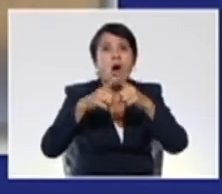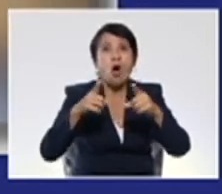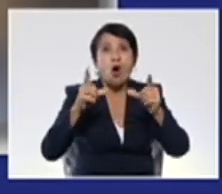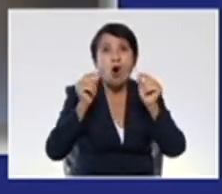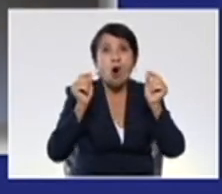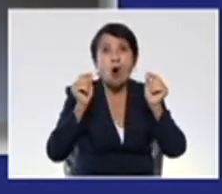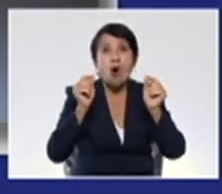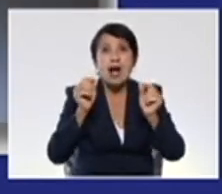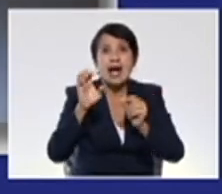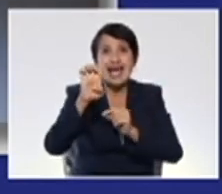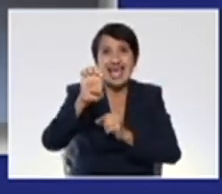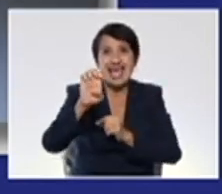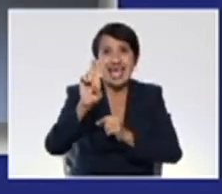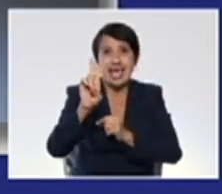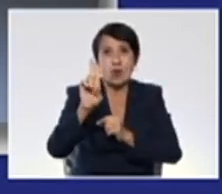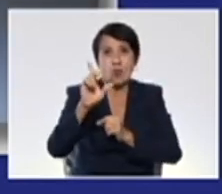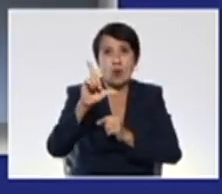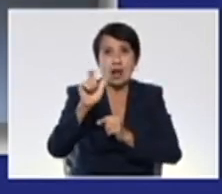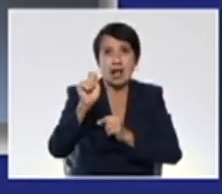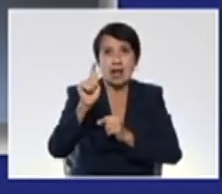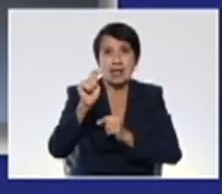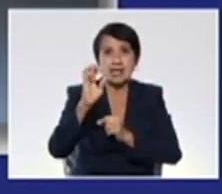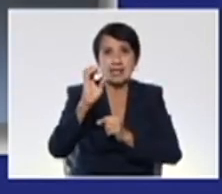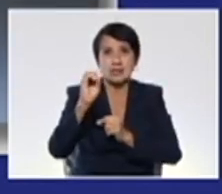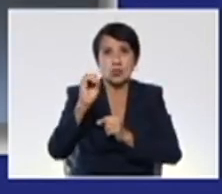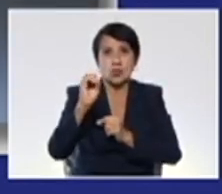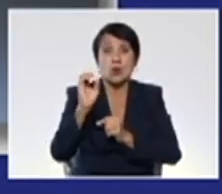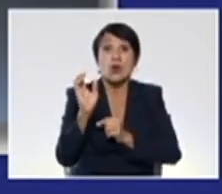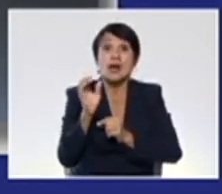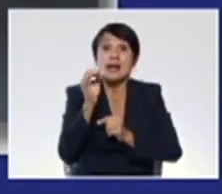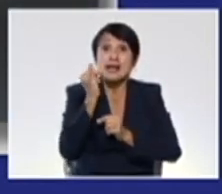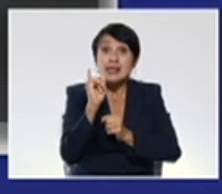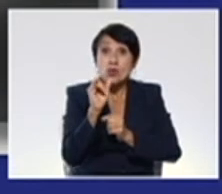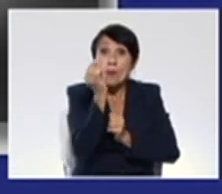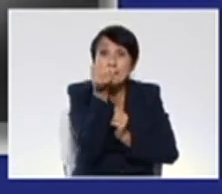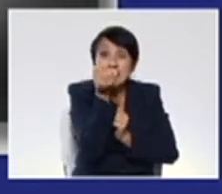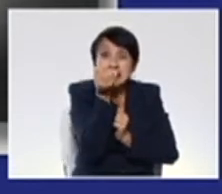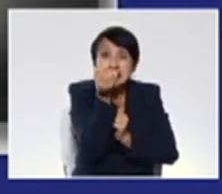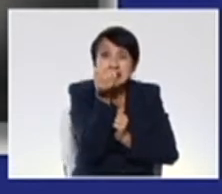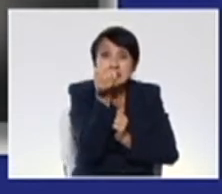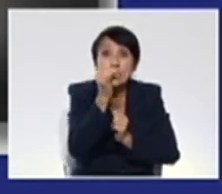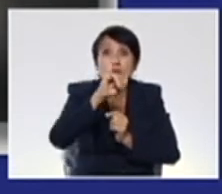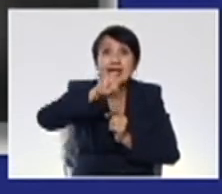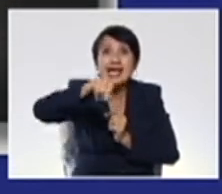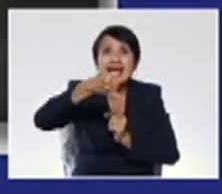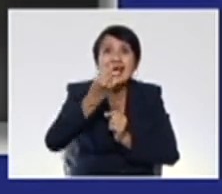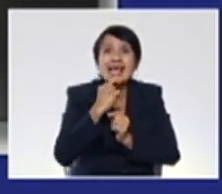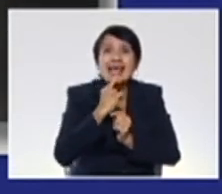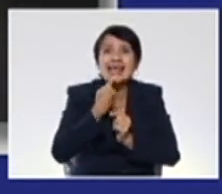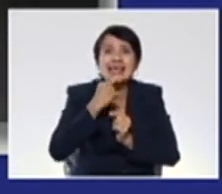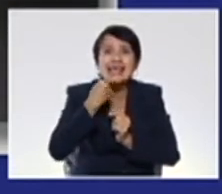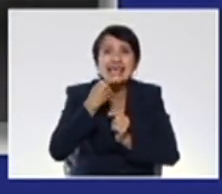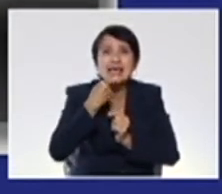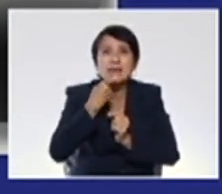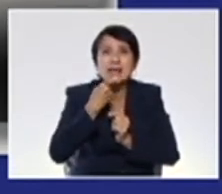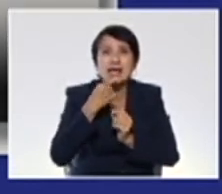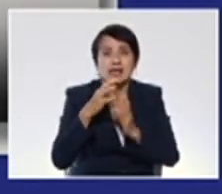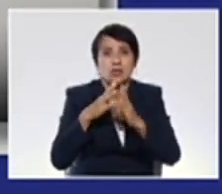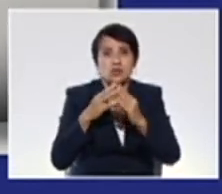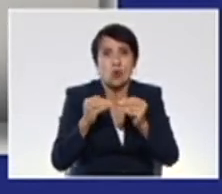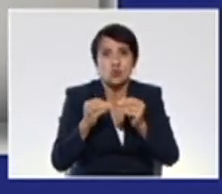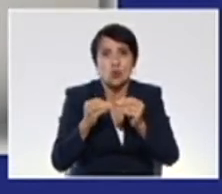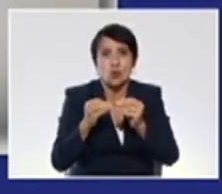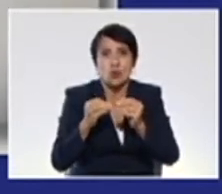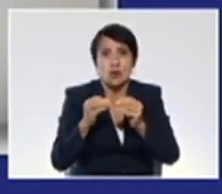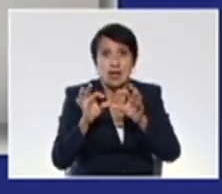eucalipto y un pedacito pequeño de jengibre picadito, lo ponemos en el agua. ¿Okay? La manguera